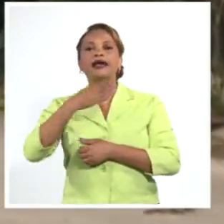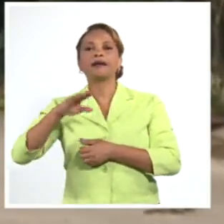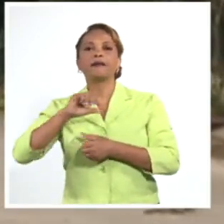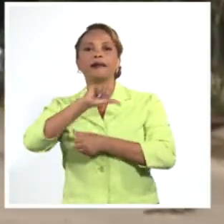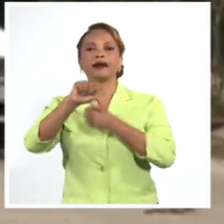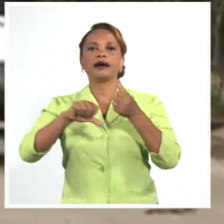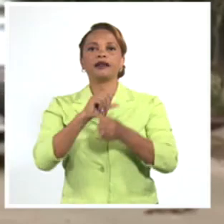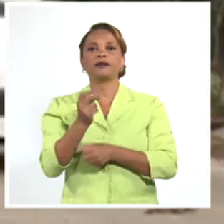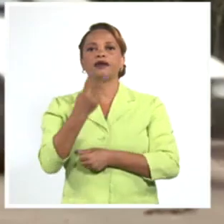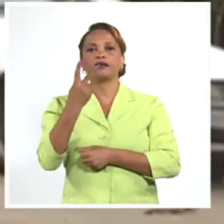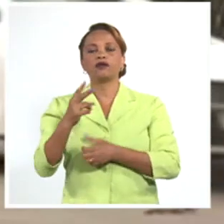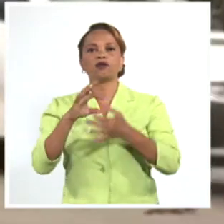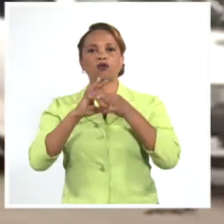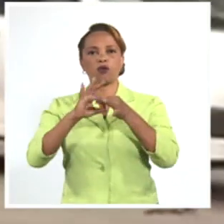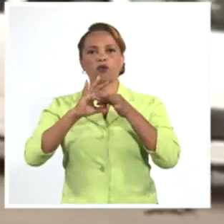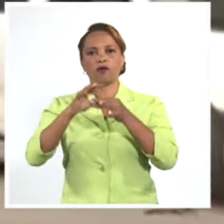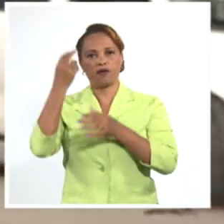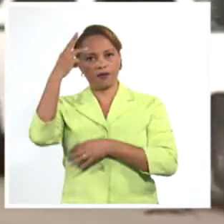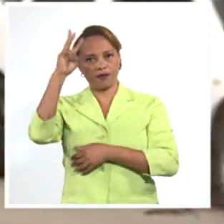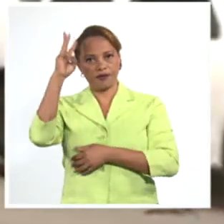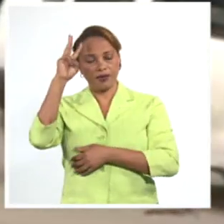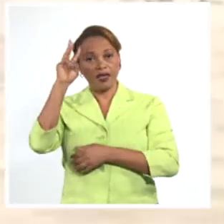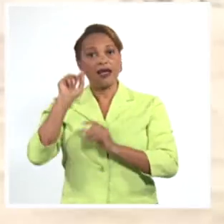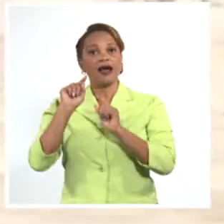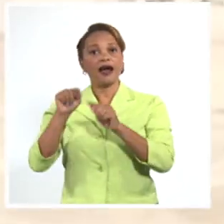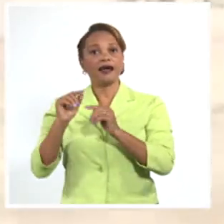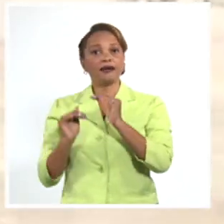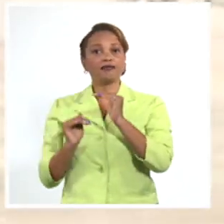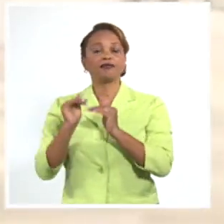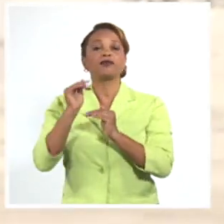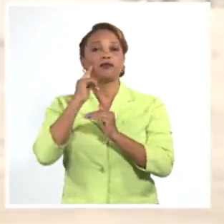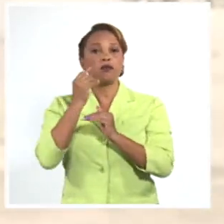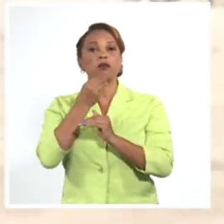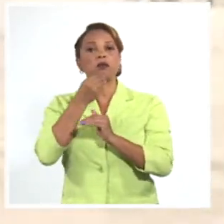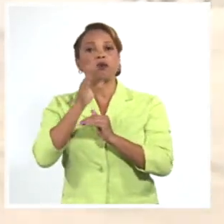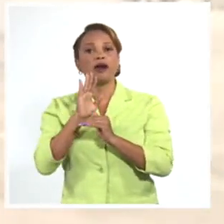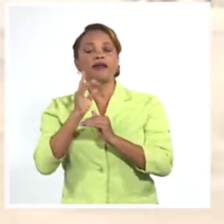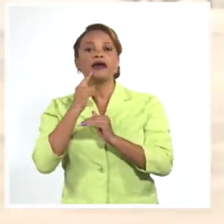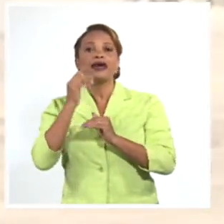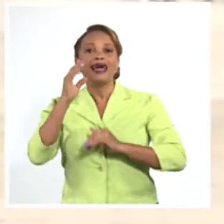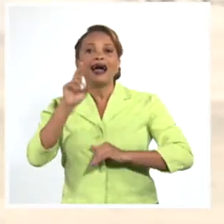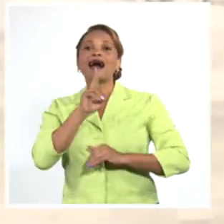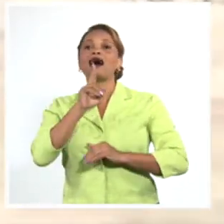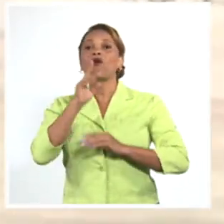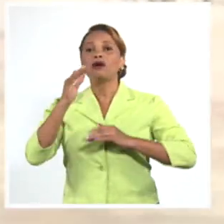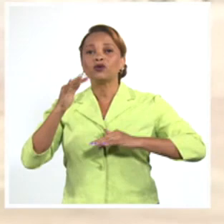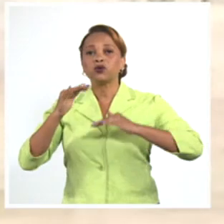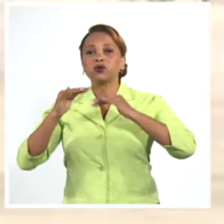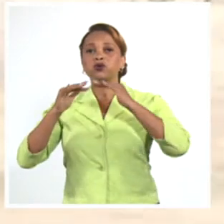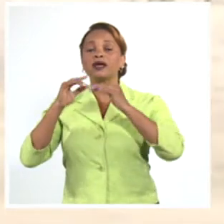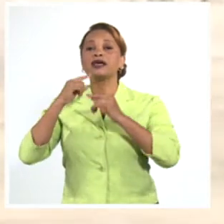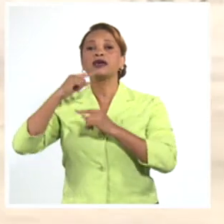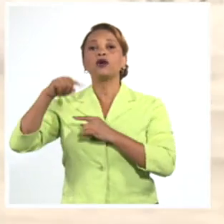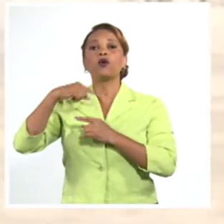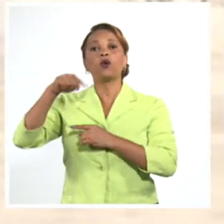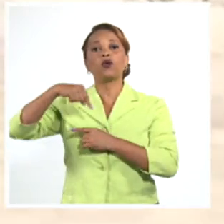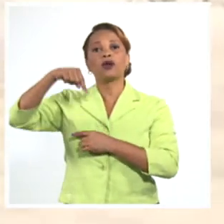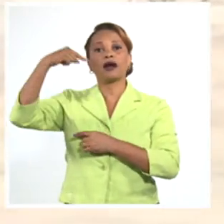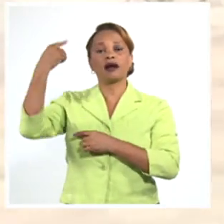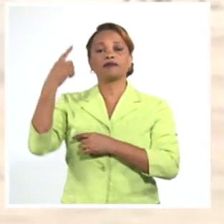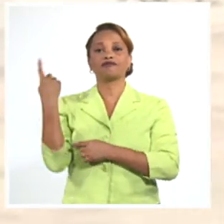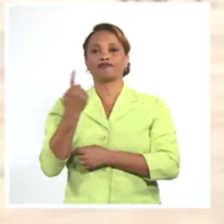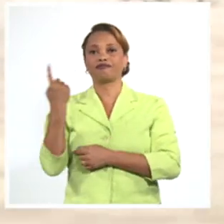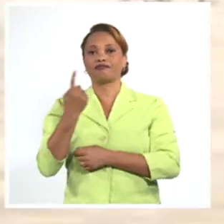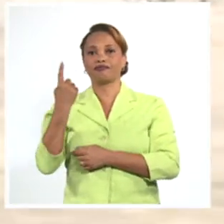en el golfo de méjico y xxi es una elevada probabilidad de que se originen e intensifique al menos un huracán en el caribe y que